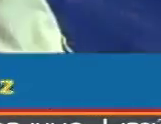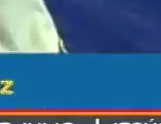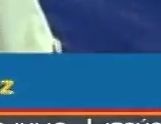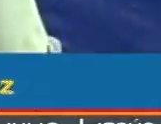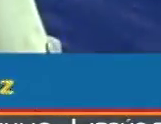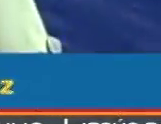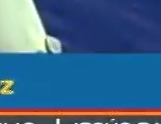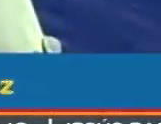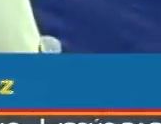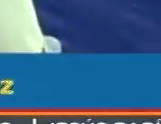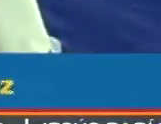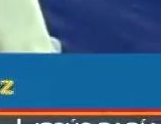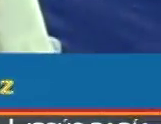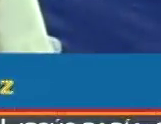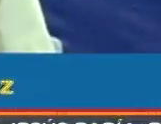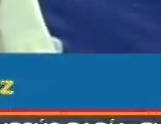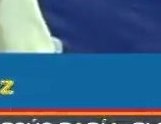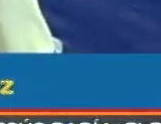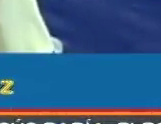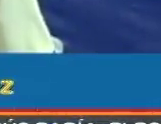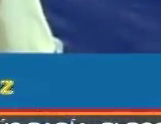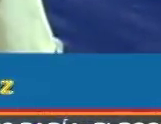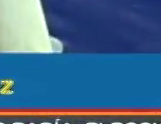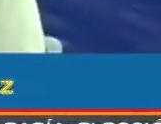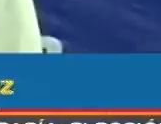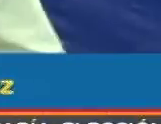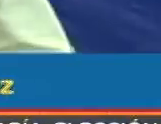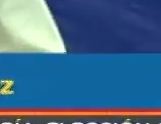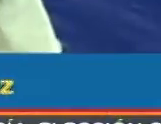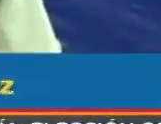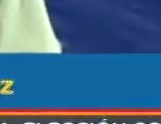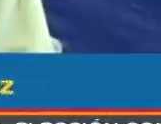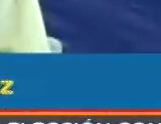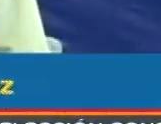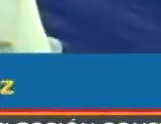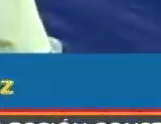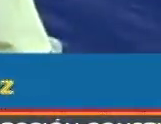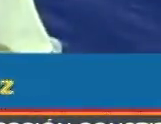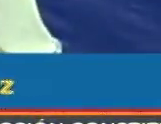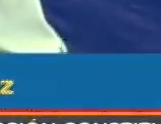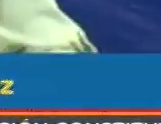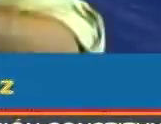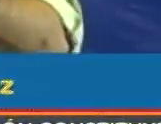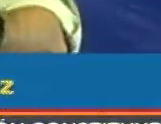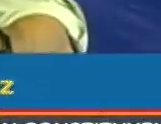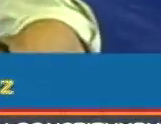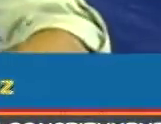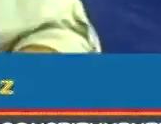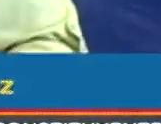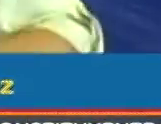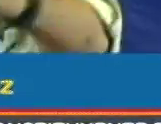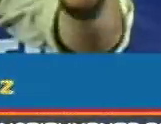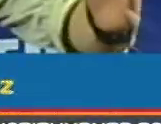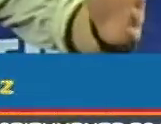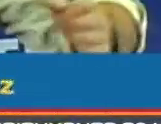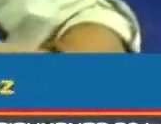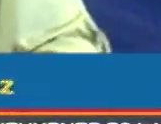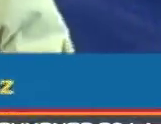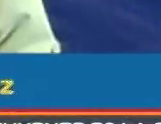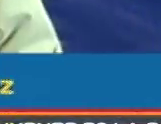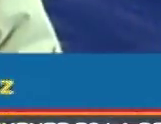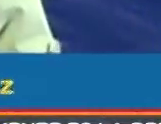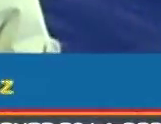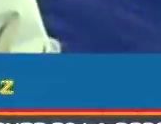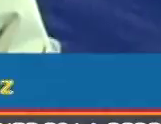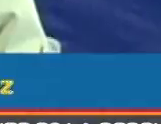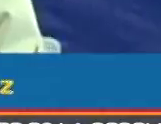Así es amigos de Venezolana de Televisión, hacemos este contacto desde el comando de campaña Zamora 200 crece la expectativa. Se ha extendido